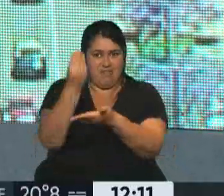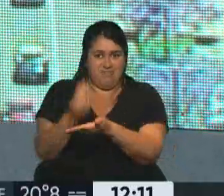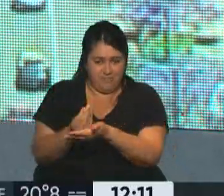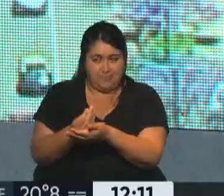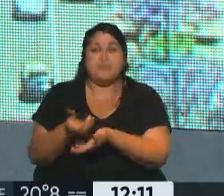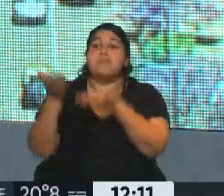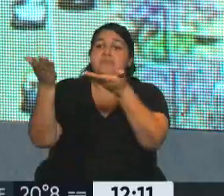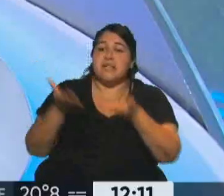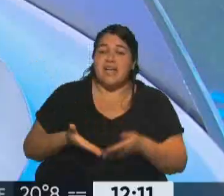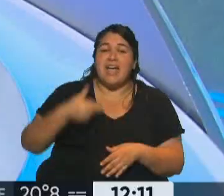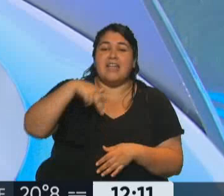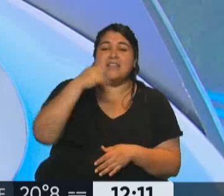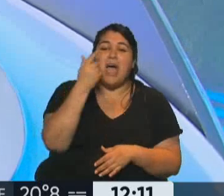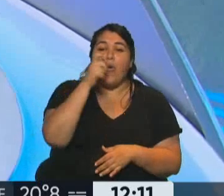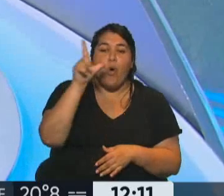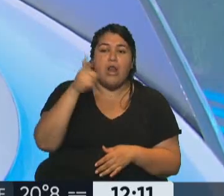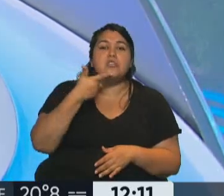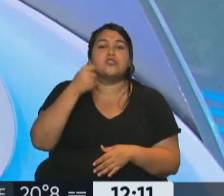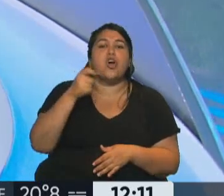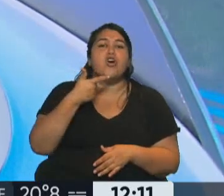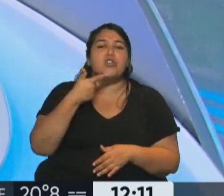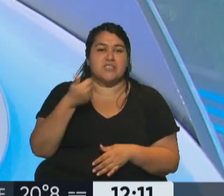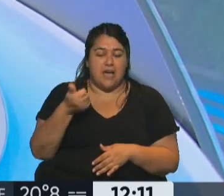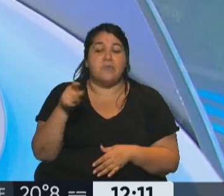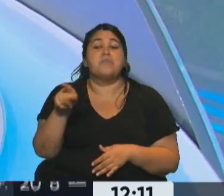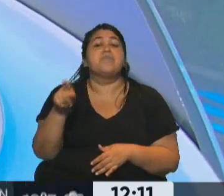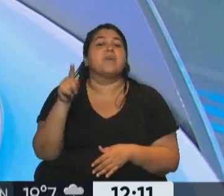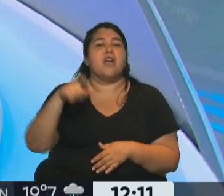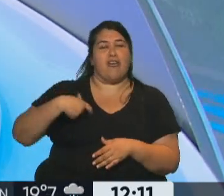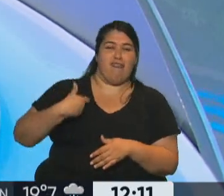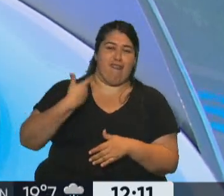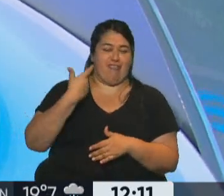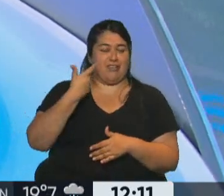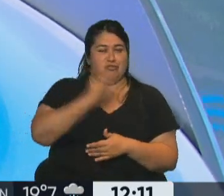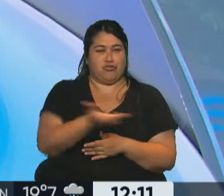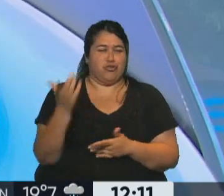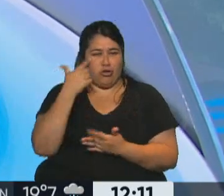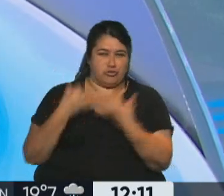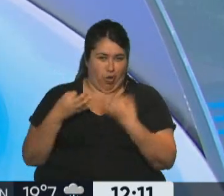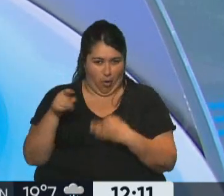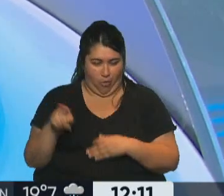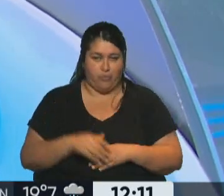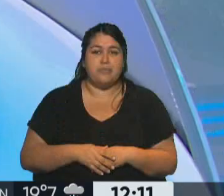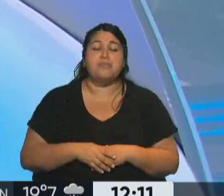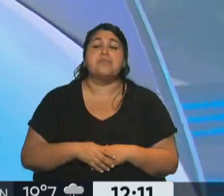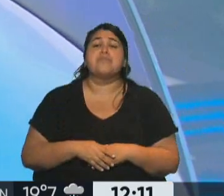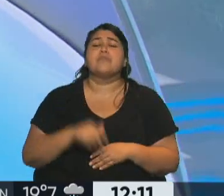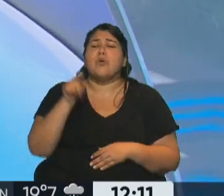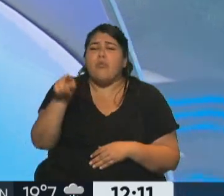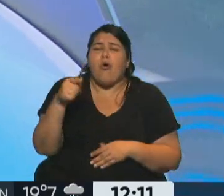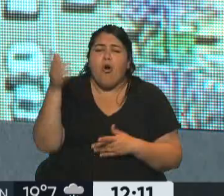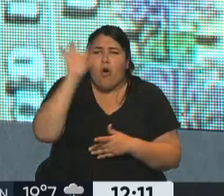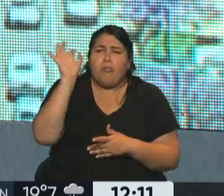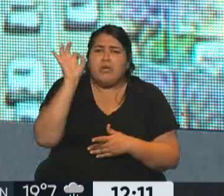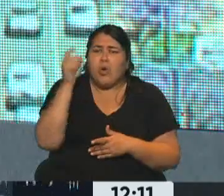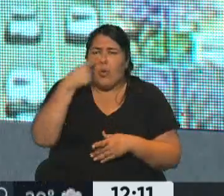Sosa, es sociólogo, analista político. Nahuel, bienvenido, como siempre. ¿Cómo están? Gracias por la Bueno, tu invitación. primera visión de lo que estás viendo justamente estos días, después de lo que fue